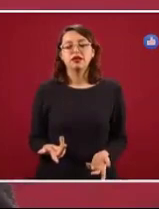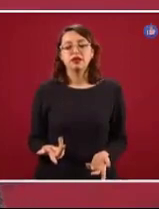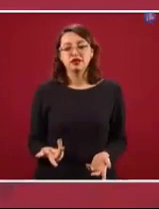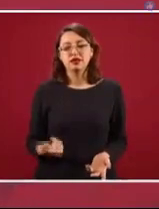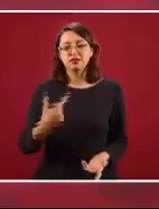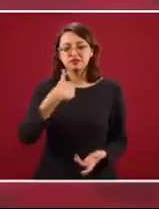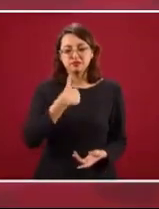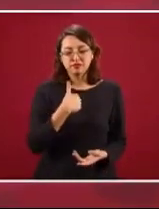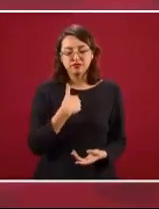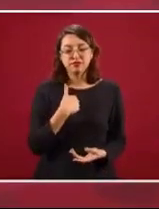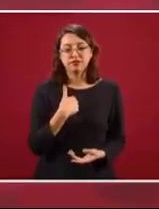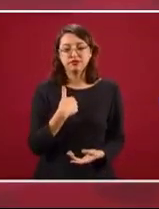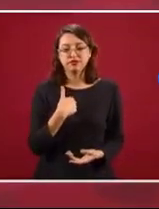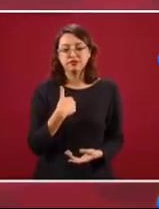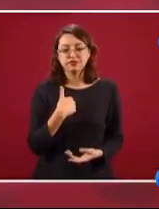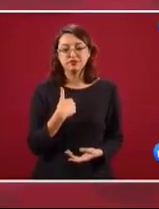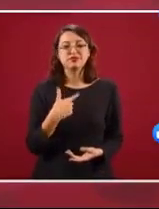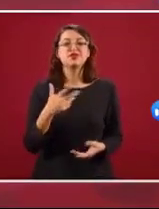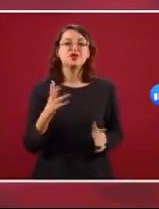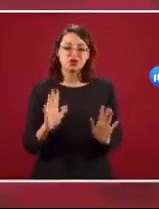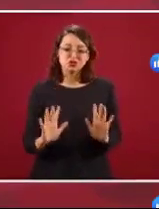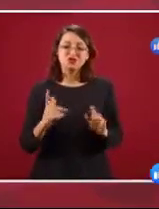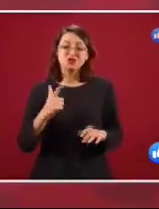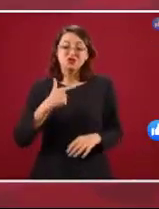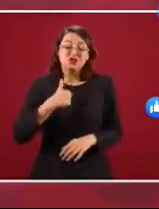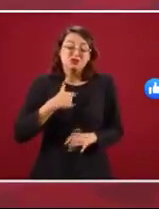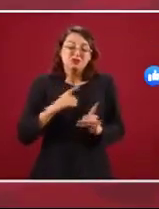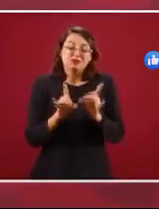ya no va a haber dinero